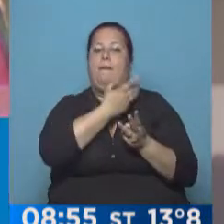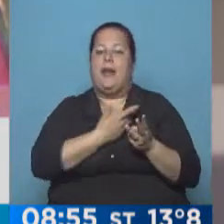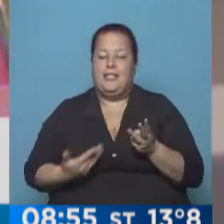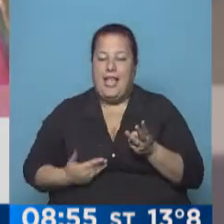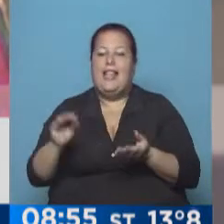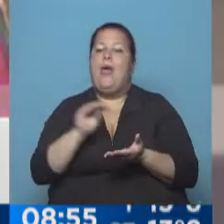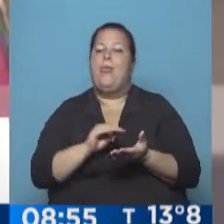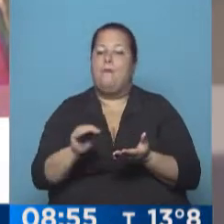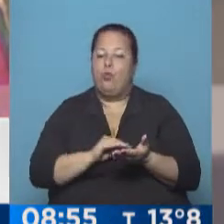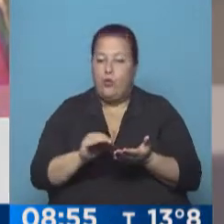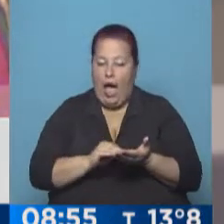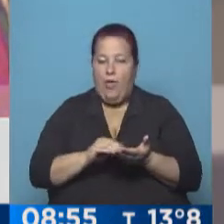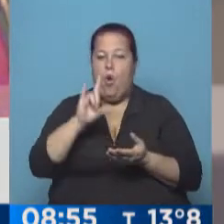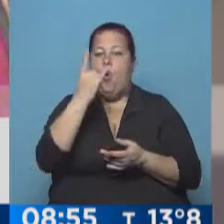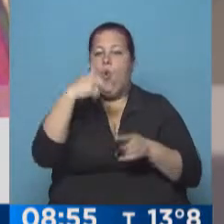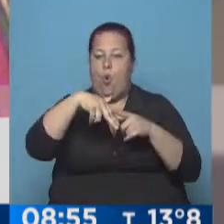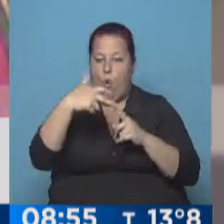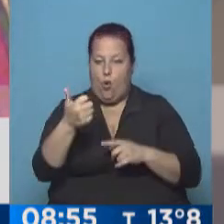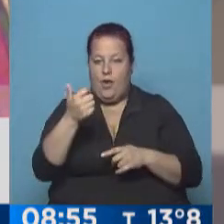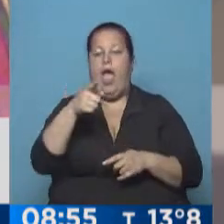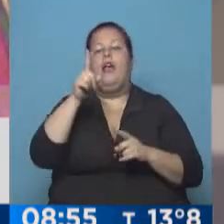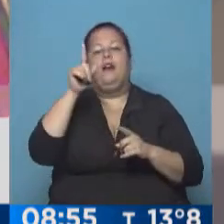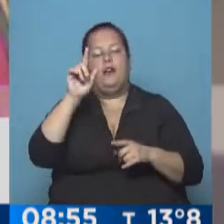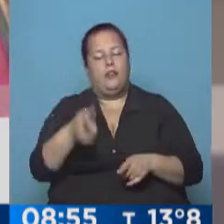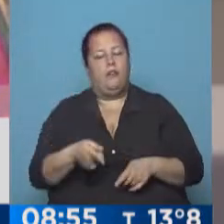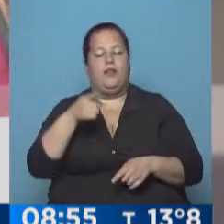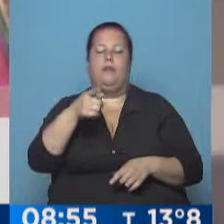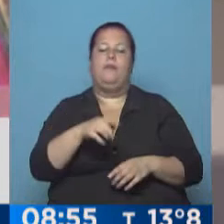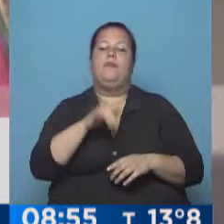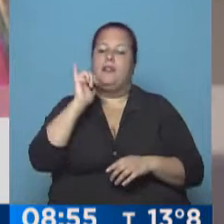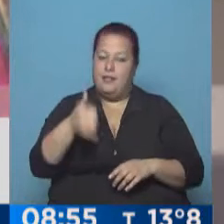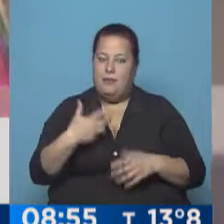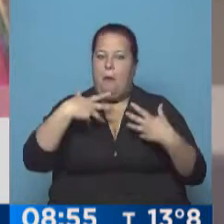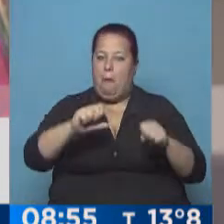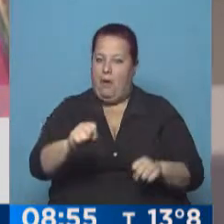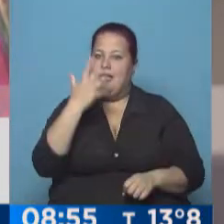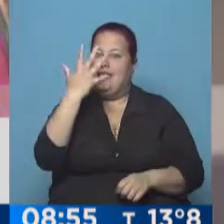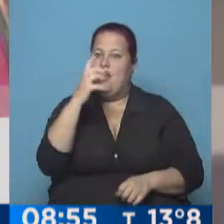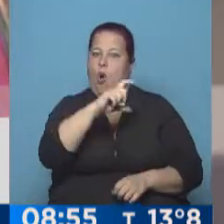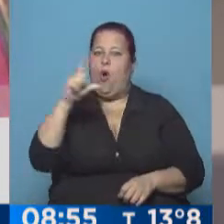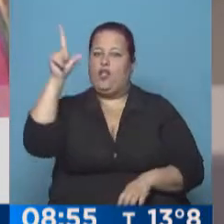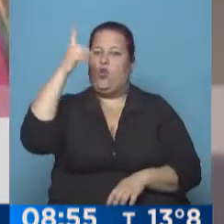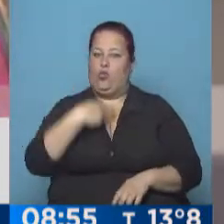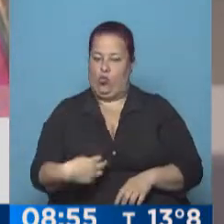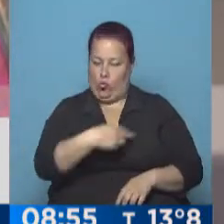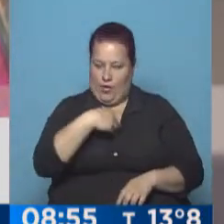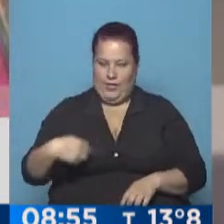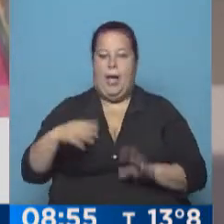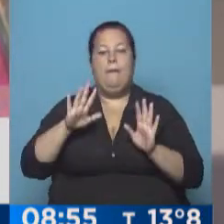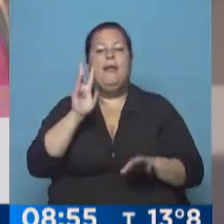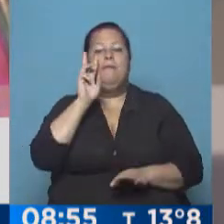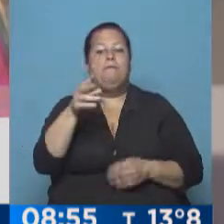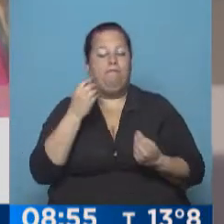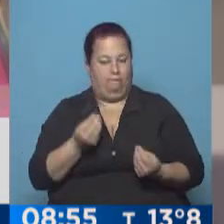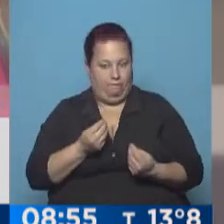de diputados eduardo cunha el sí con motivo porque se le han descubierto cinco cuentas en suiza pero lo que estamos viendo es